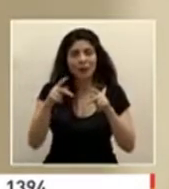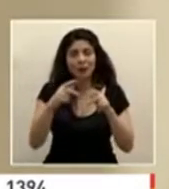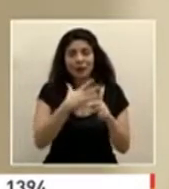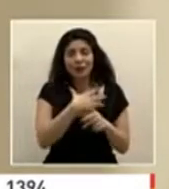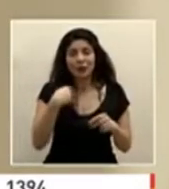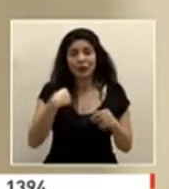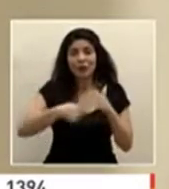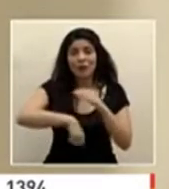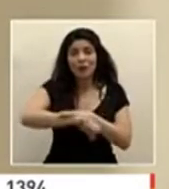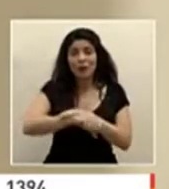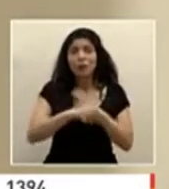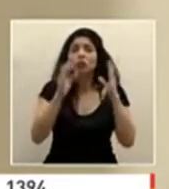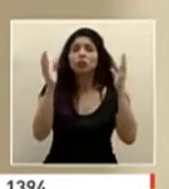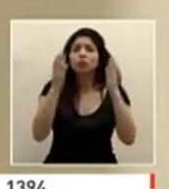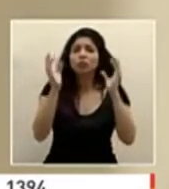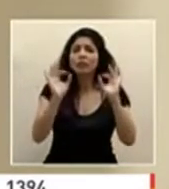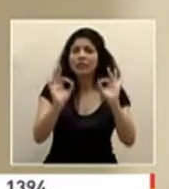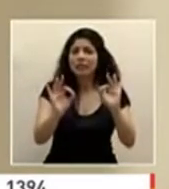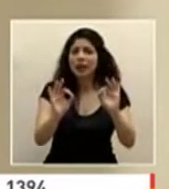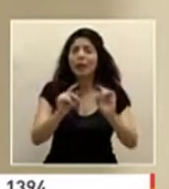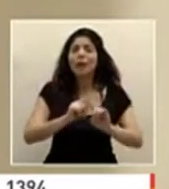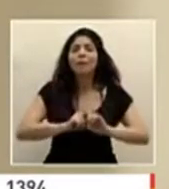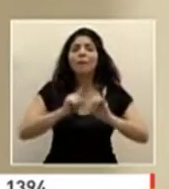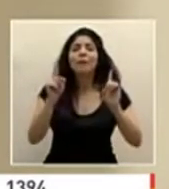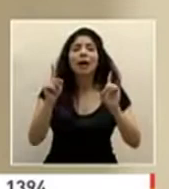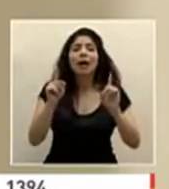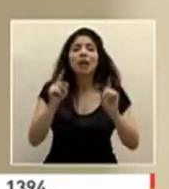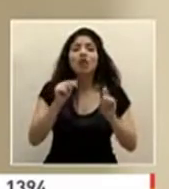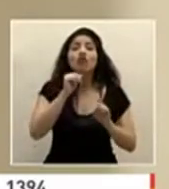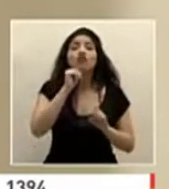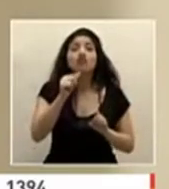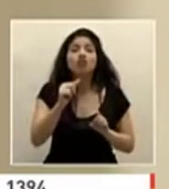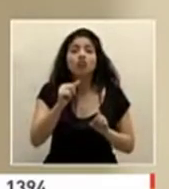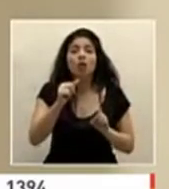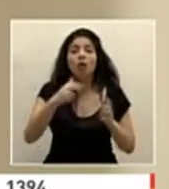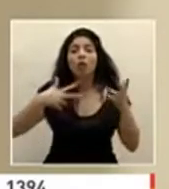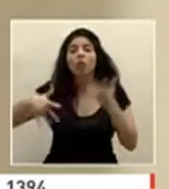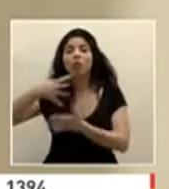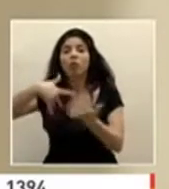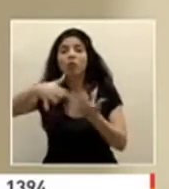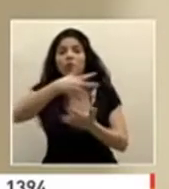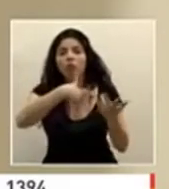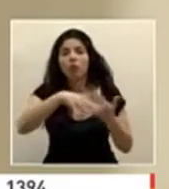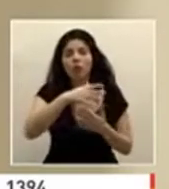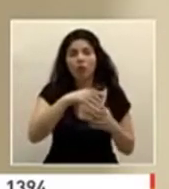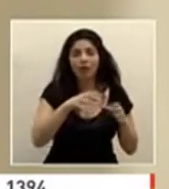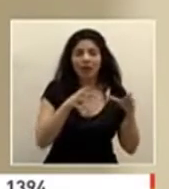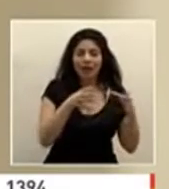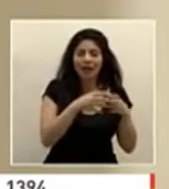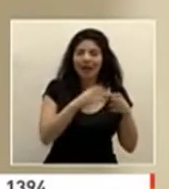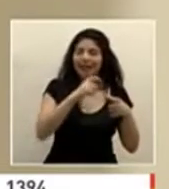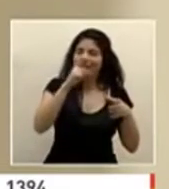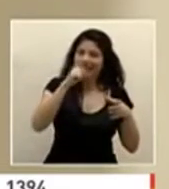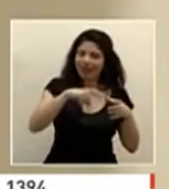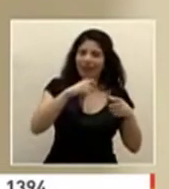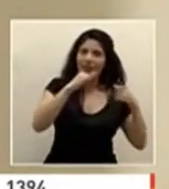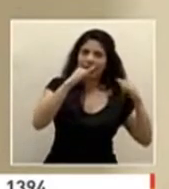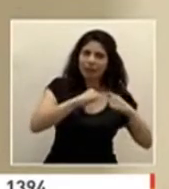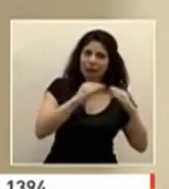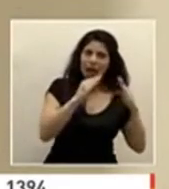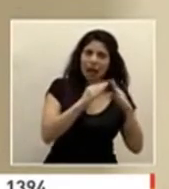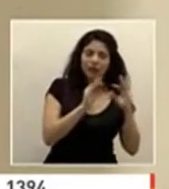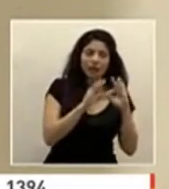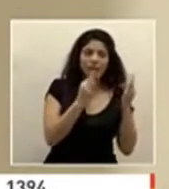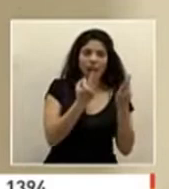está bien celebrar, se vale celebrar, pero no rompiendo burbujas sociales en la casa con el núcleo